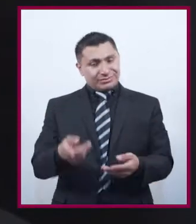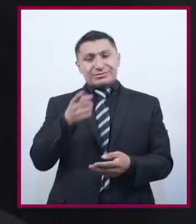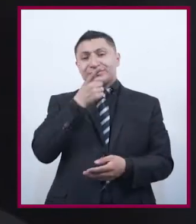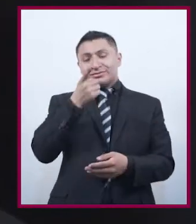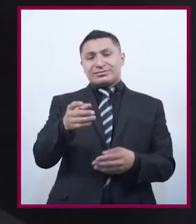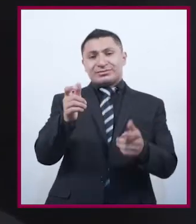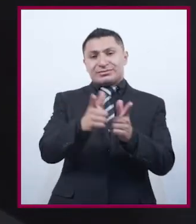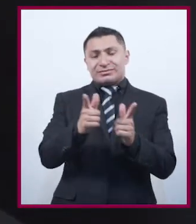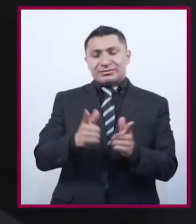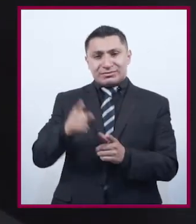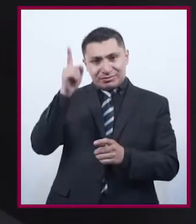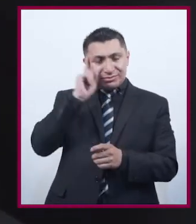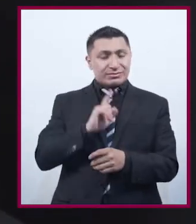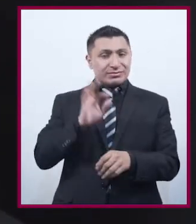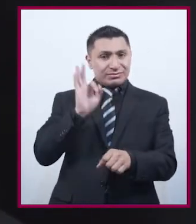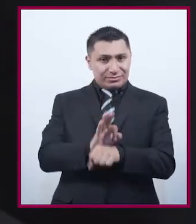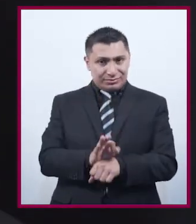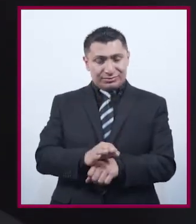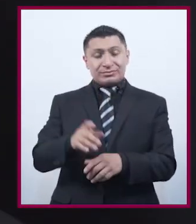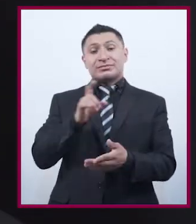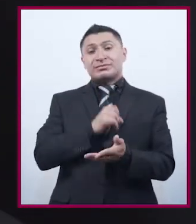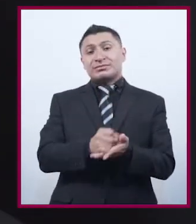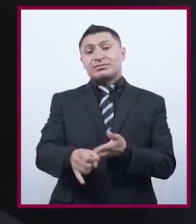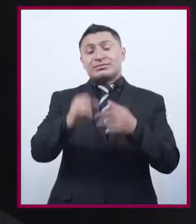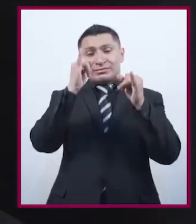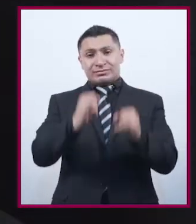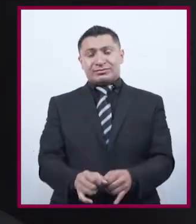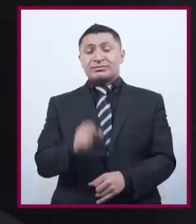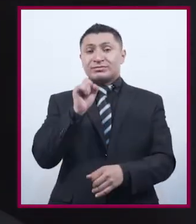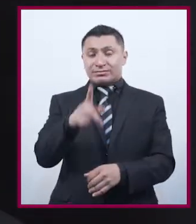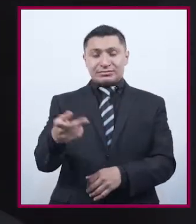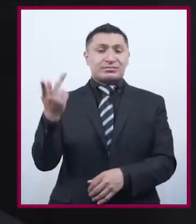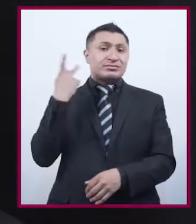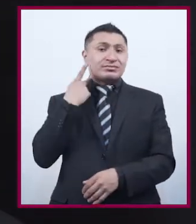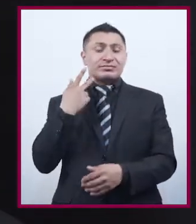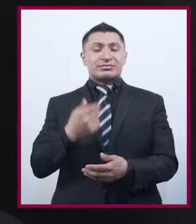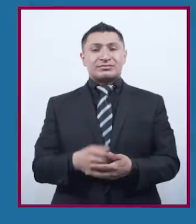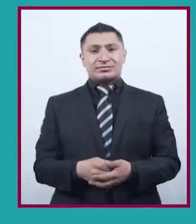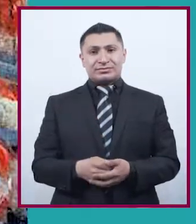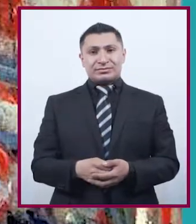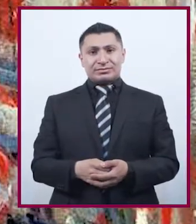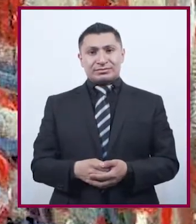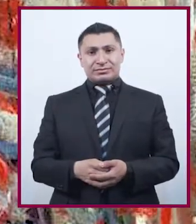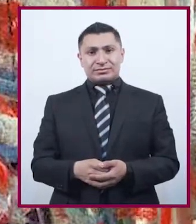dice en el feminismo, las decisiones personales son también políticas.